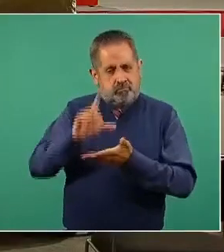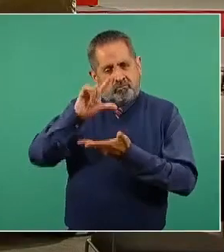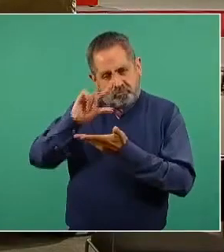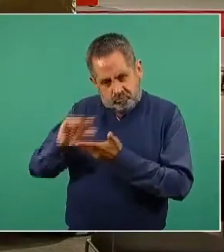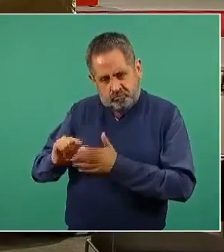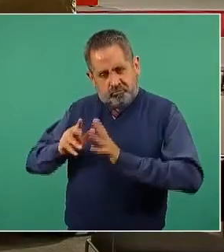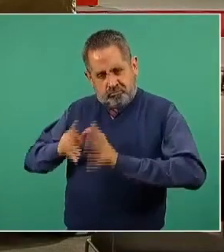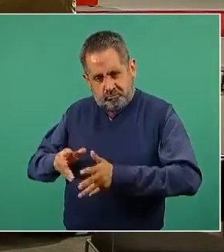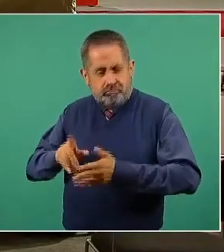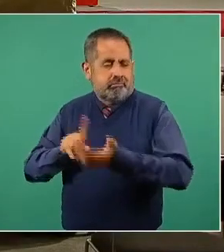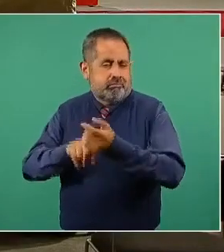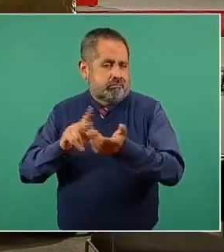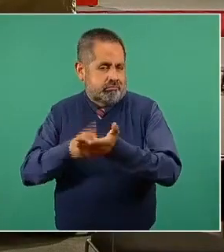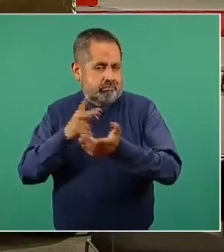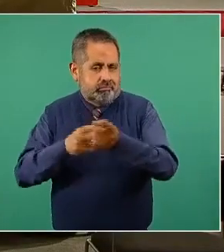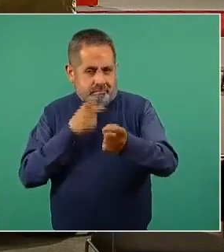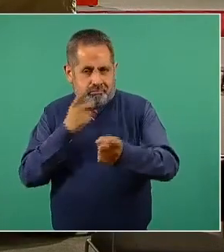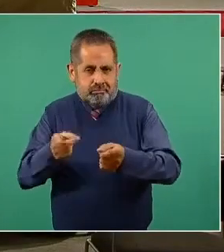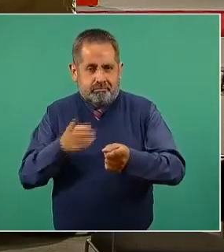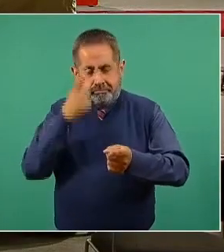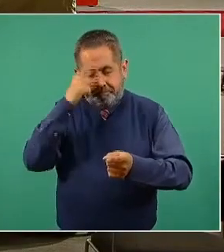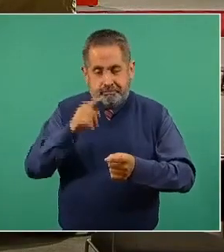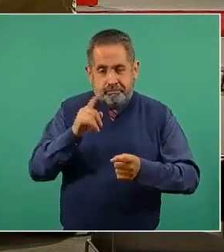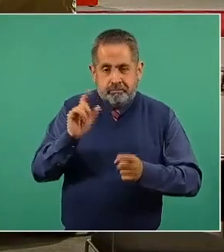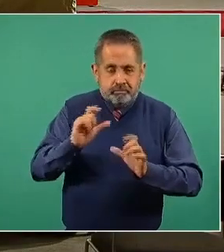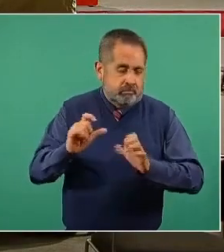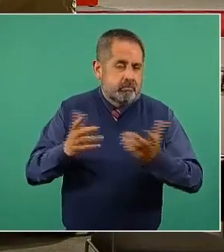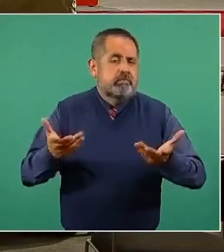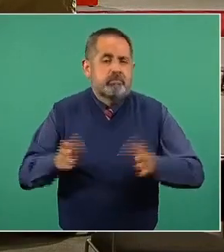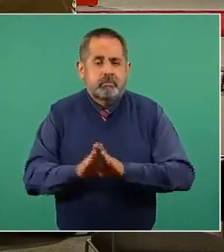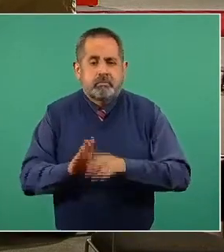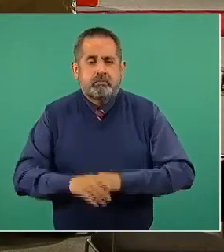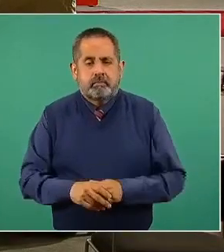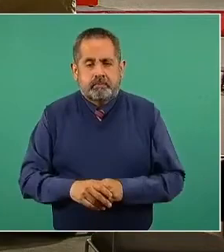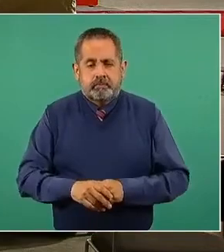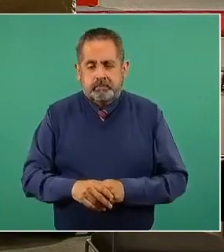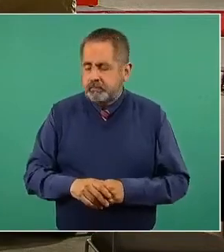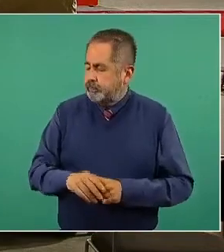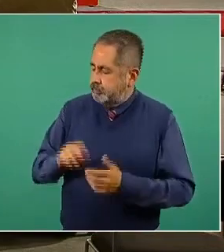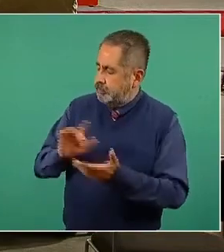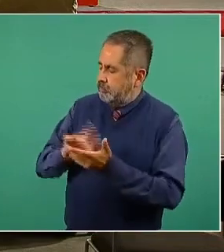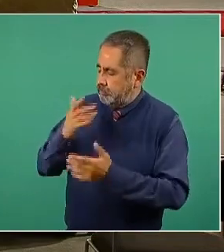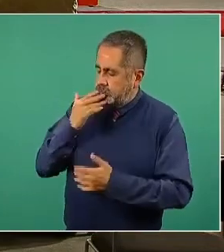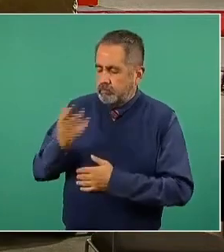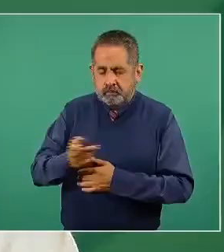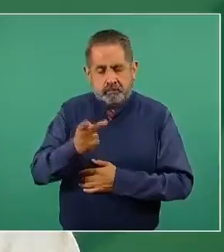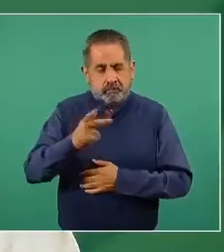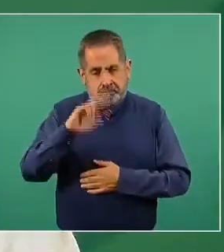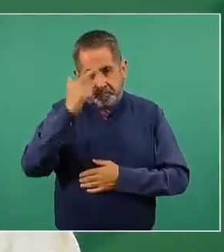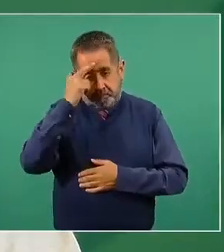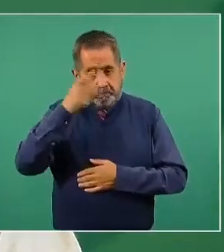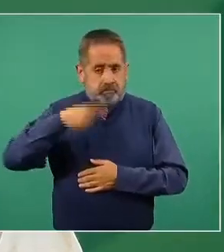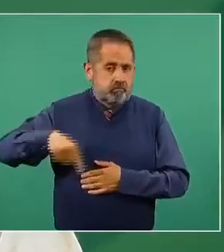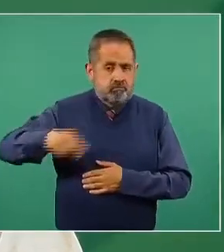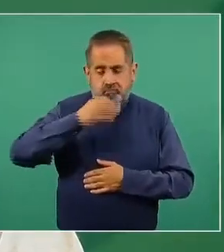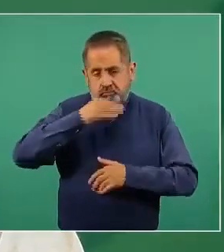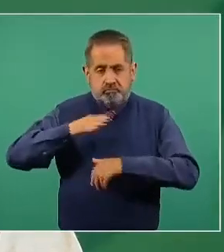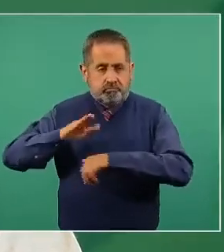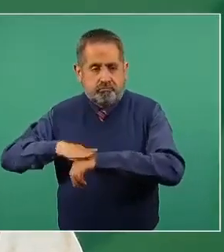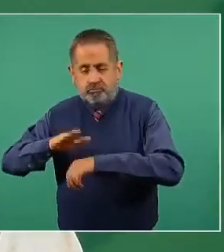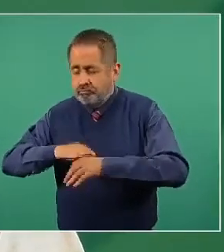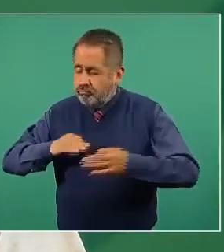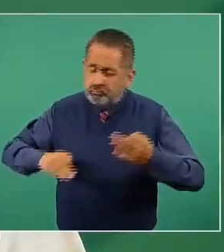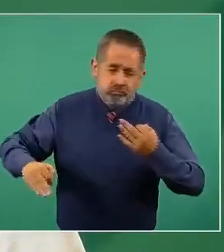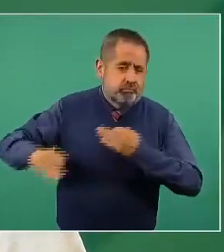ha dicho en varias ocasiones no se ha descartado? Muchas gracias, Patricia, por recordar esto y ayudarnos a recordárselo a todo el pueblo